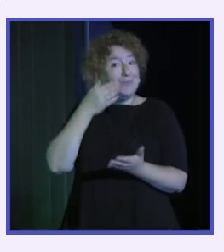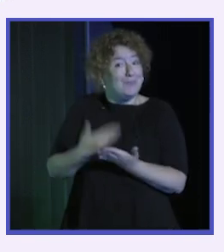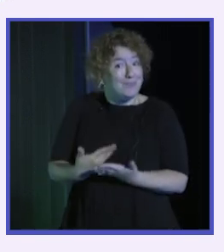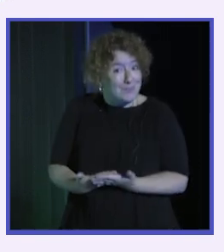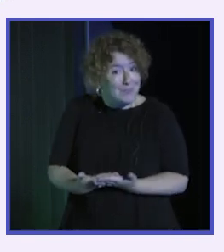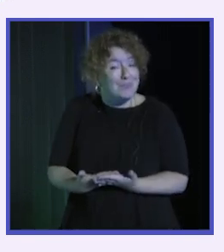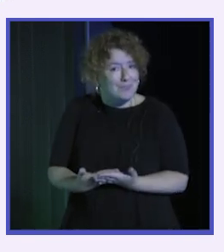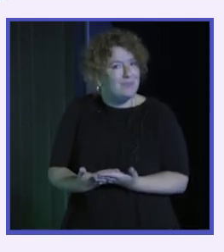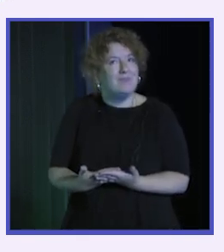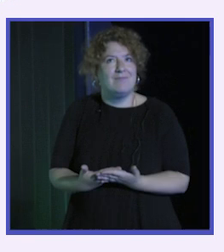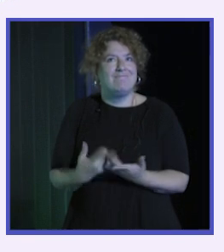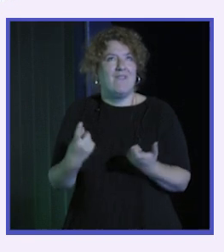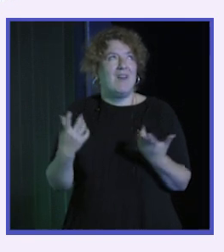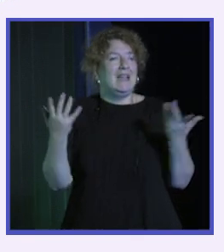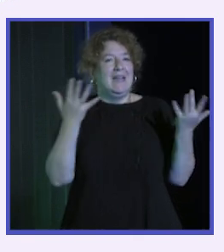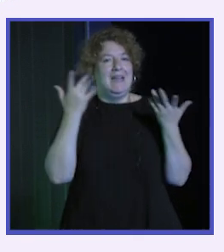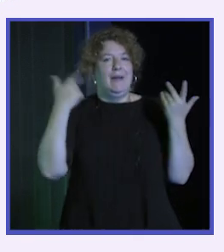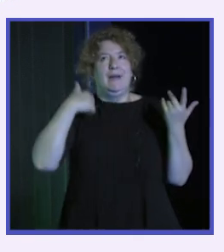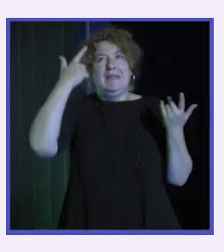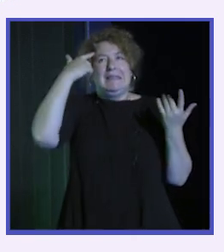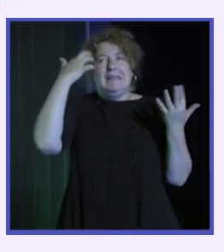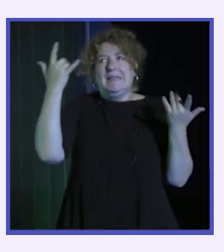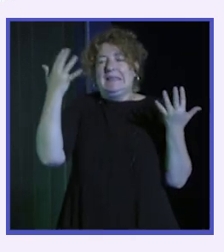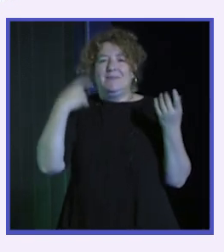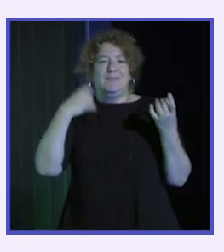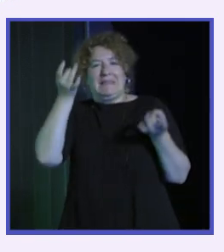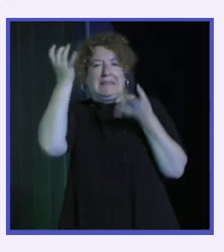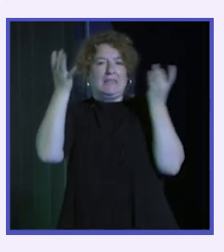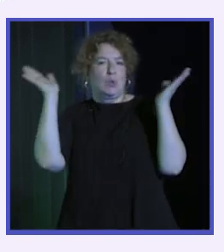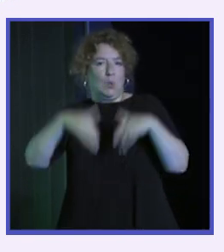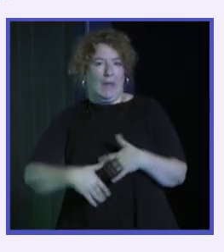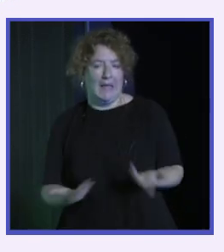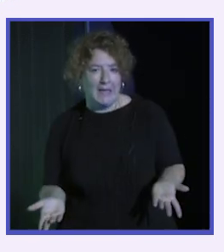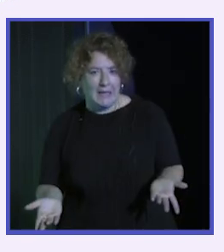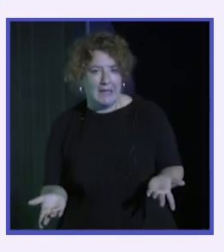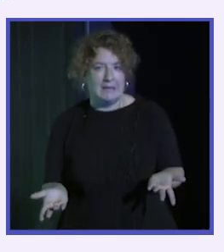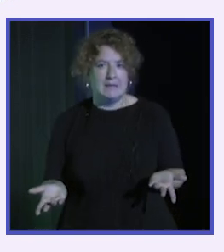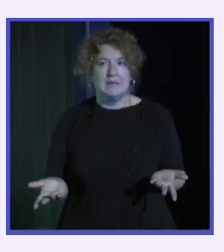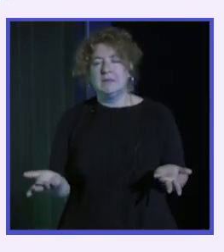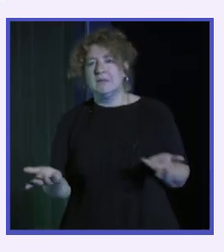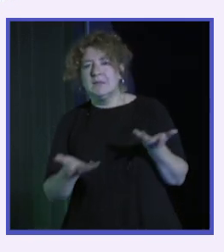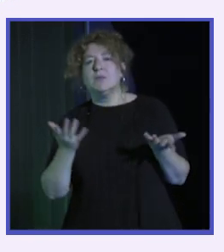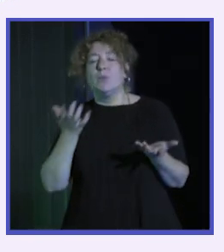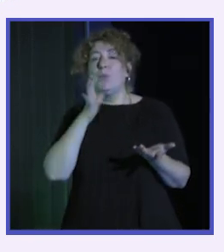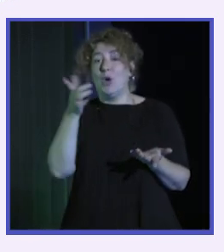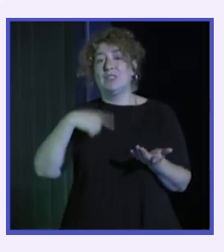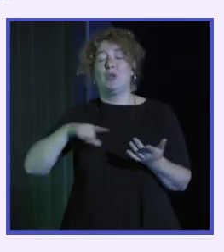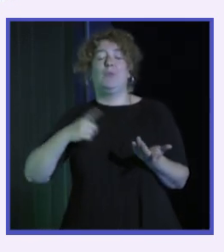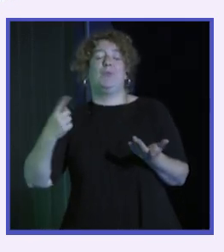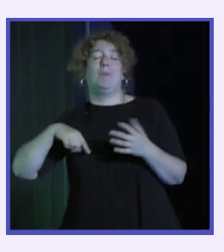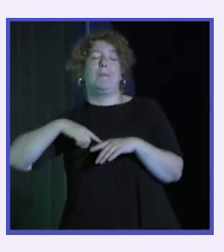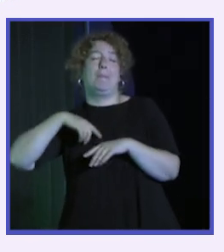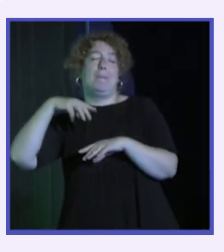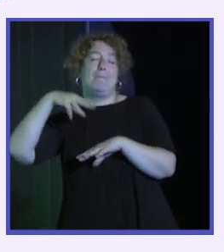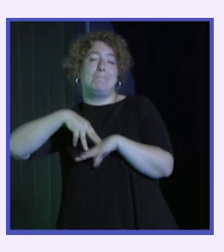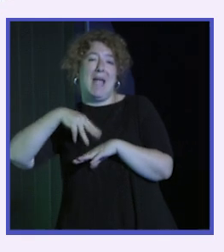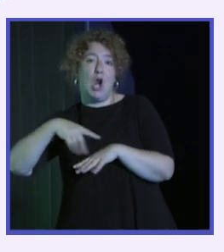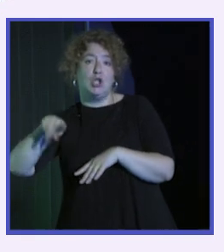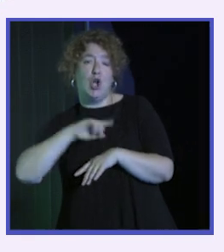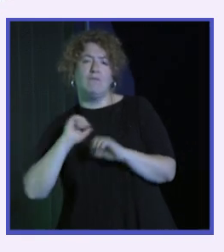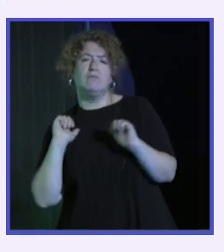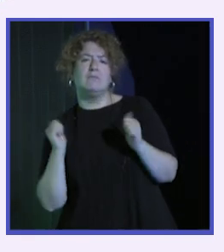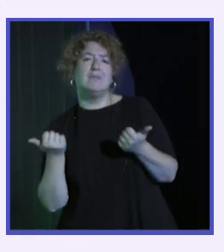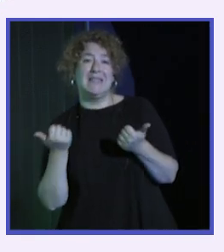práctica es que nos falte inspiración, ¿vale? Desde Microsoft estamos poniendo a disposición de las empresas y de los usuarios que ya están